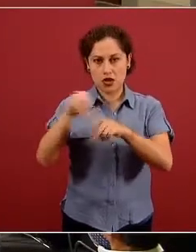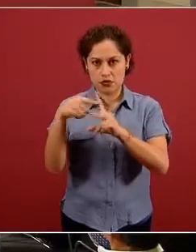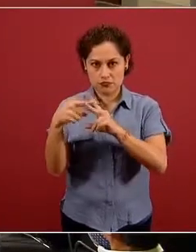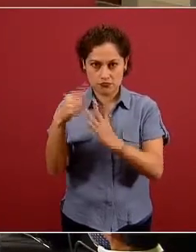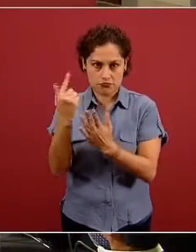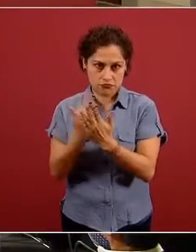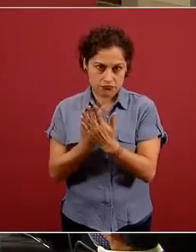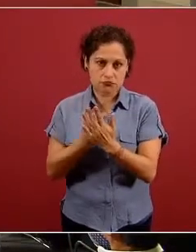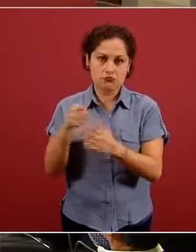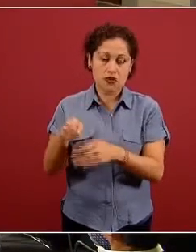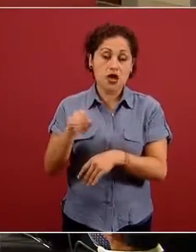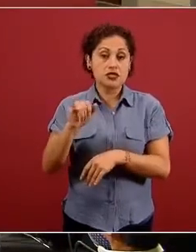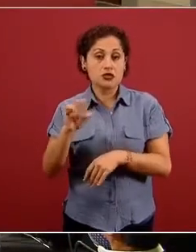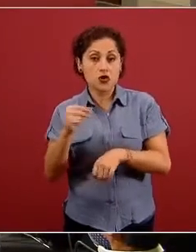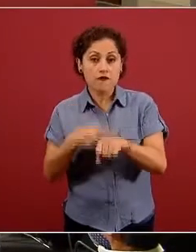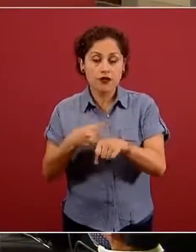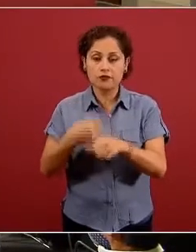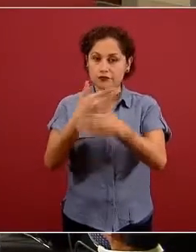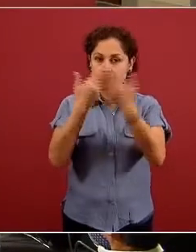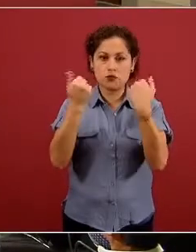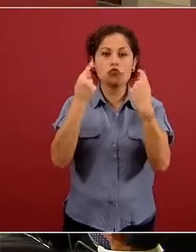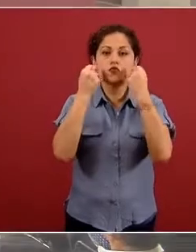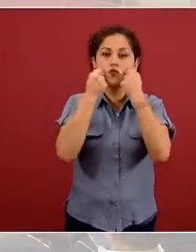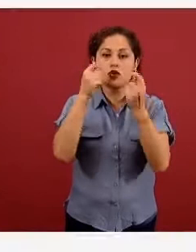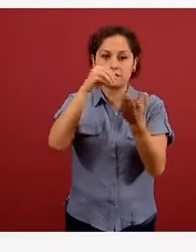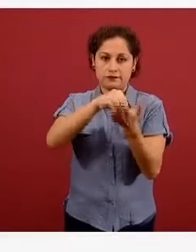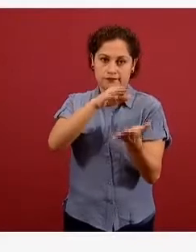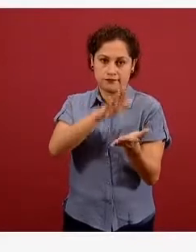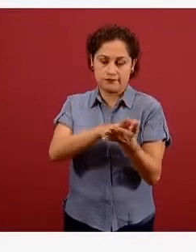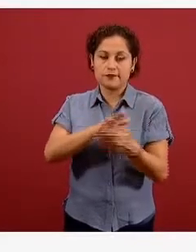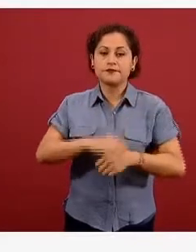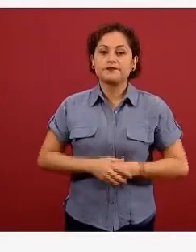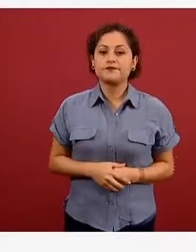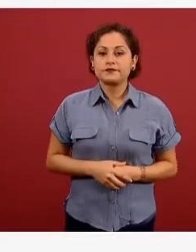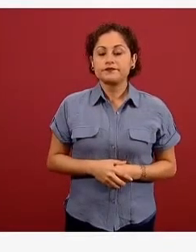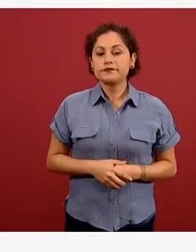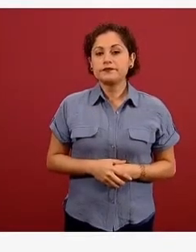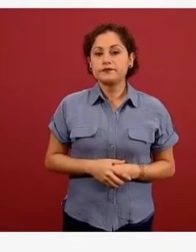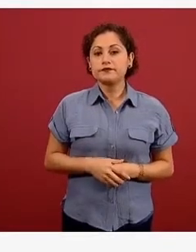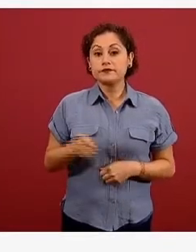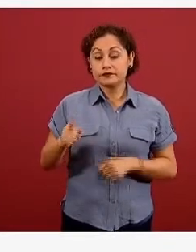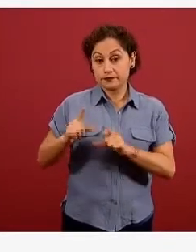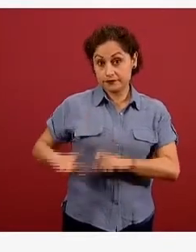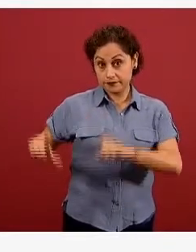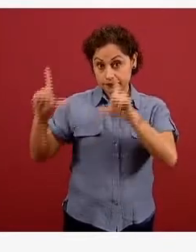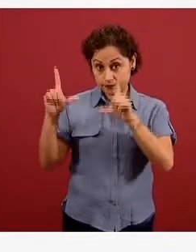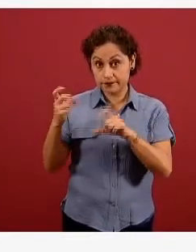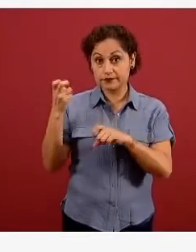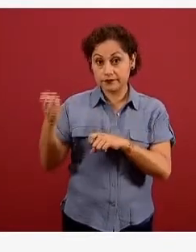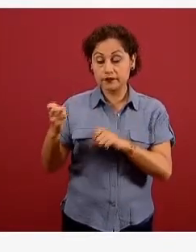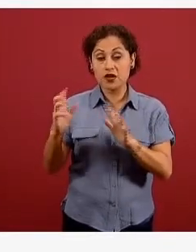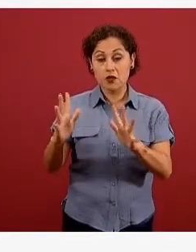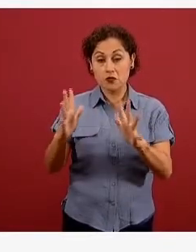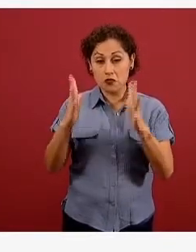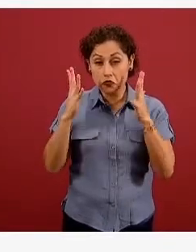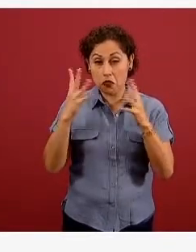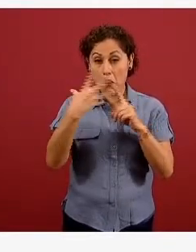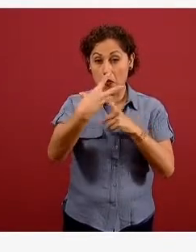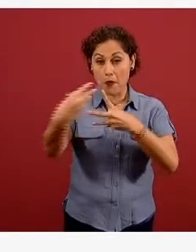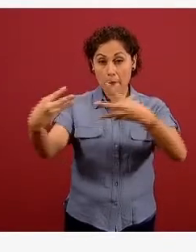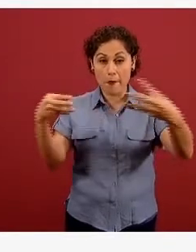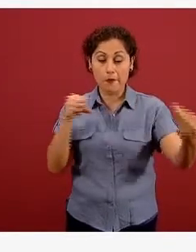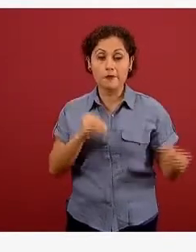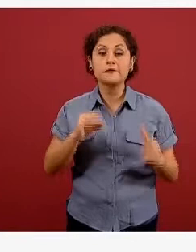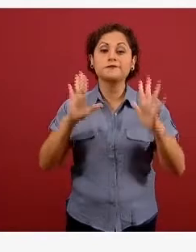Si lo vemos por entidades federativas, desde luego este proceso ocurre a distintas velocidades, esto depende de muchos factores, no